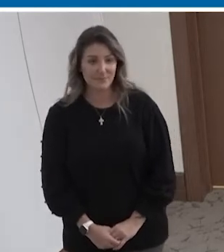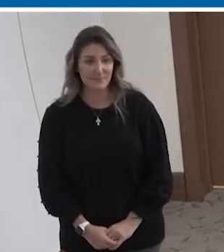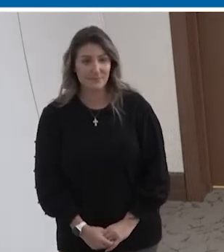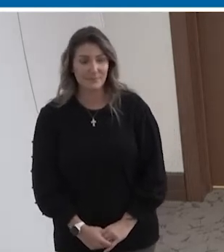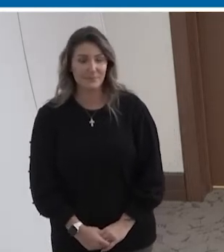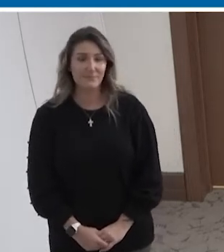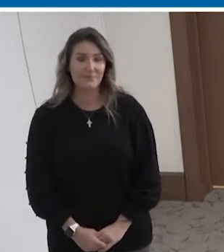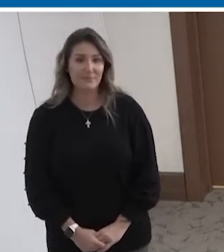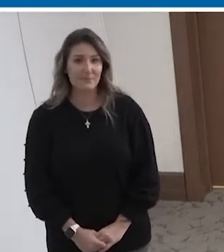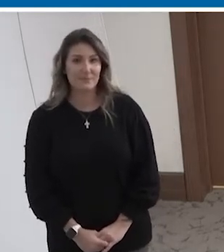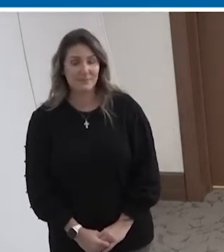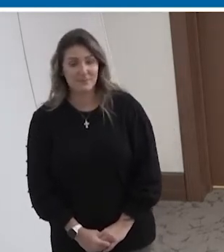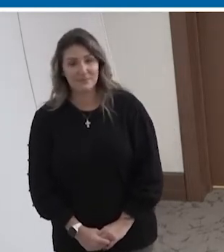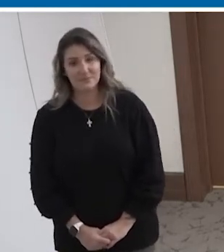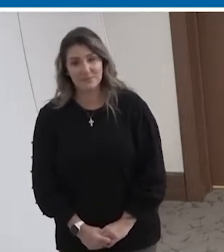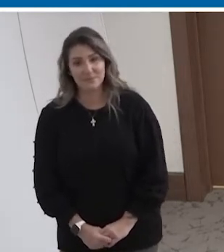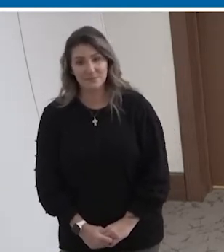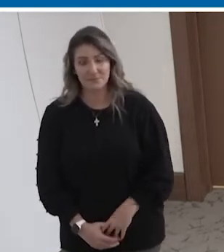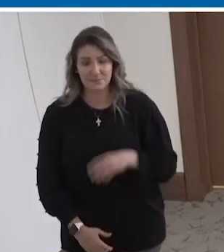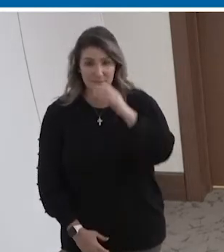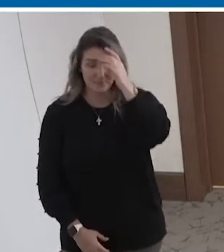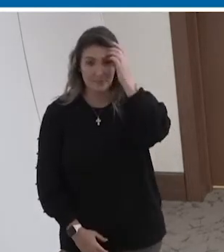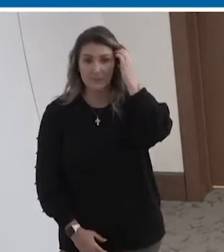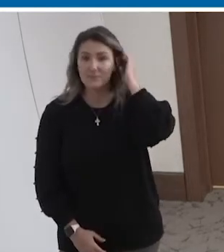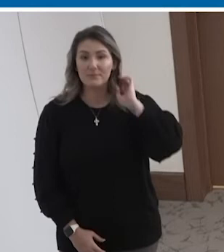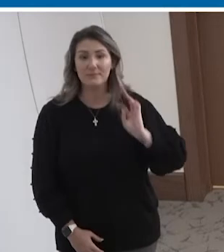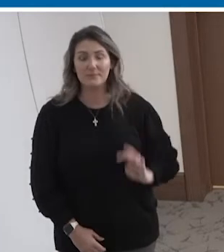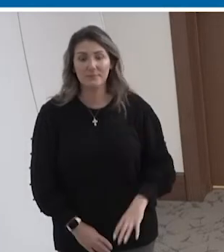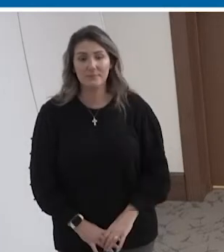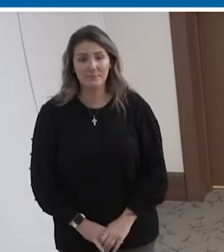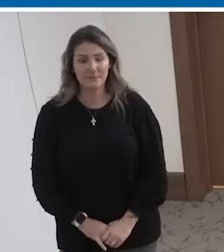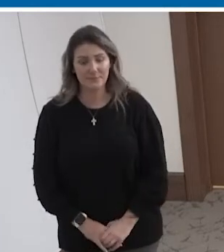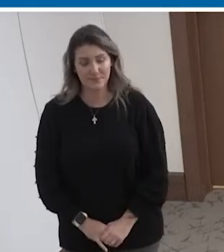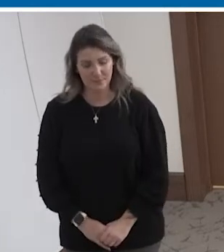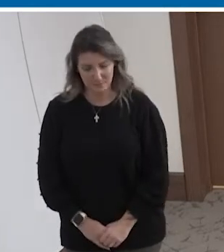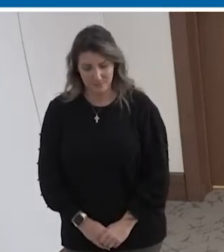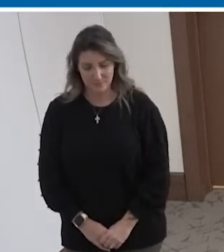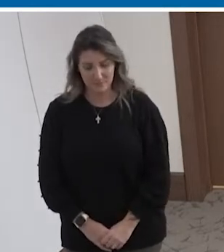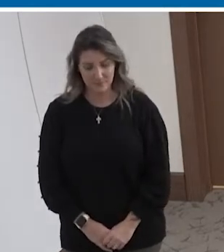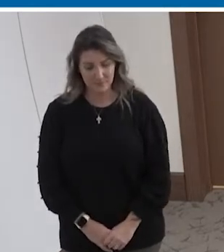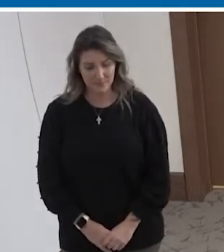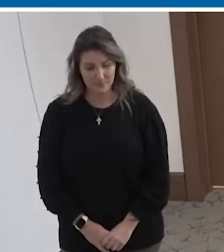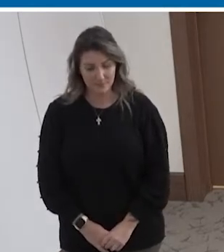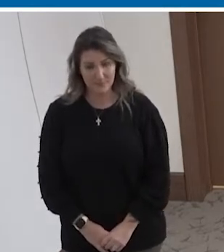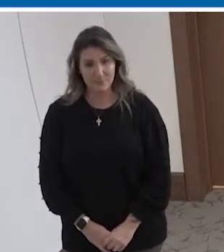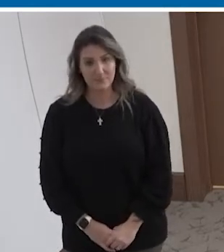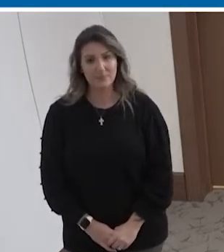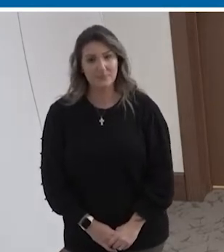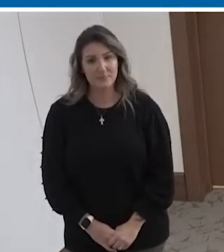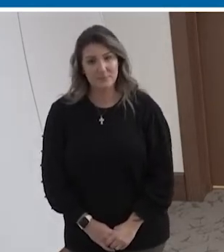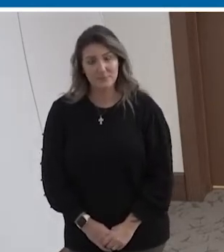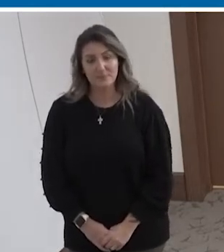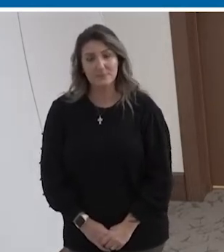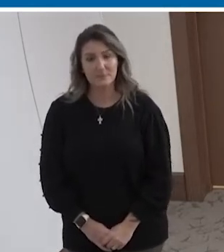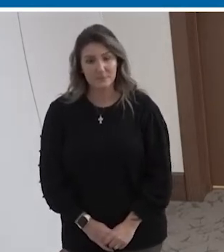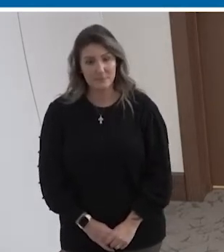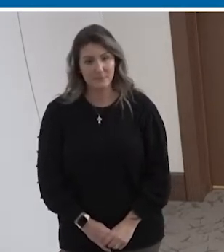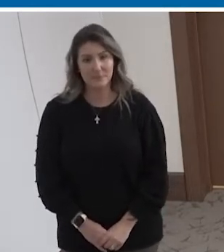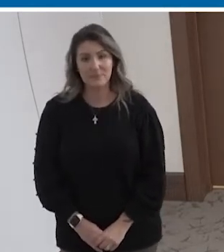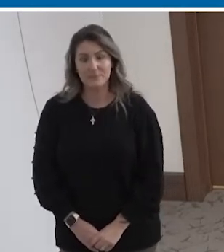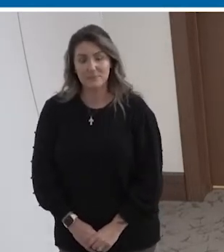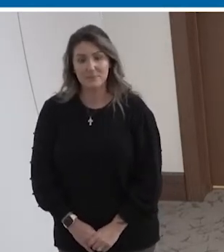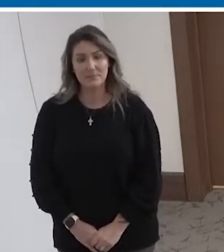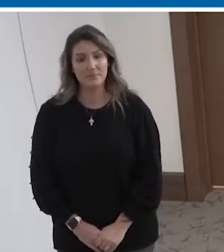que esperar para obtener los resultados un tiempo, encontrar un lugar donde se